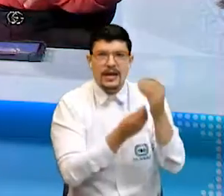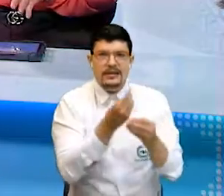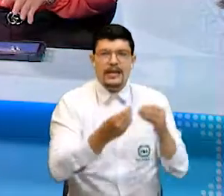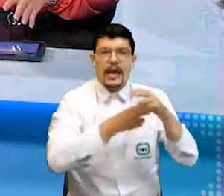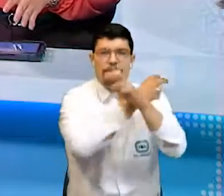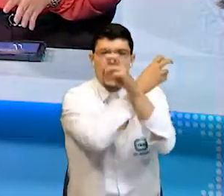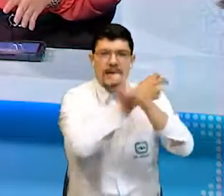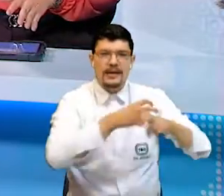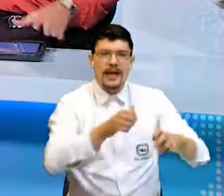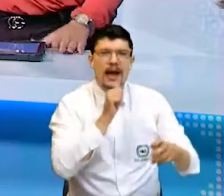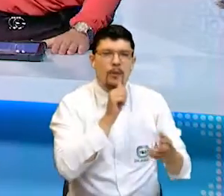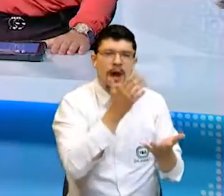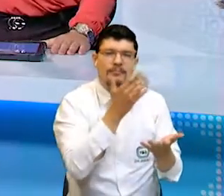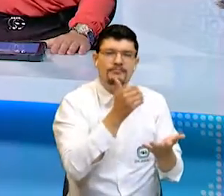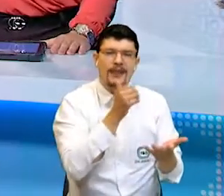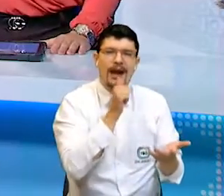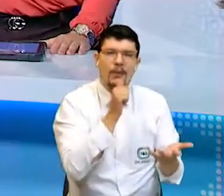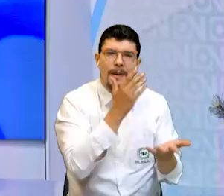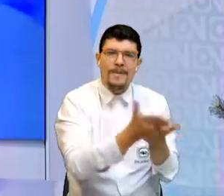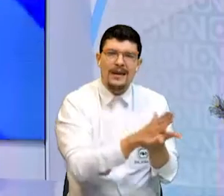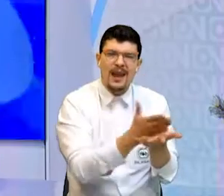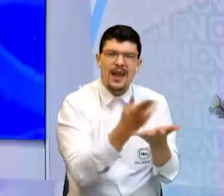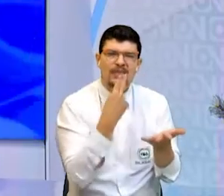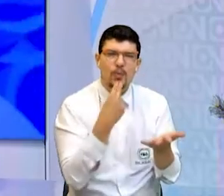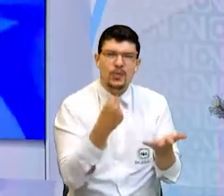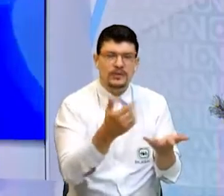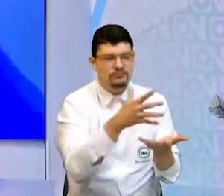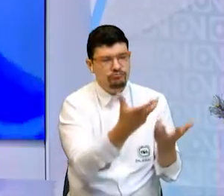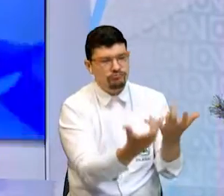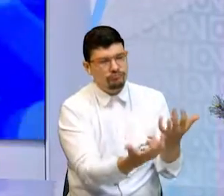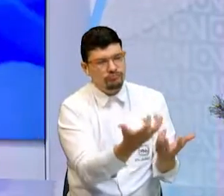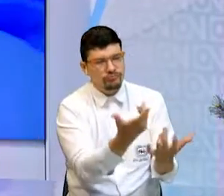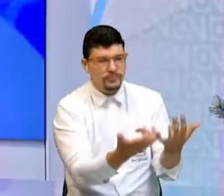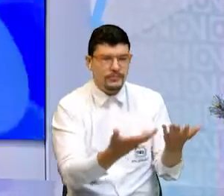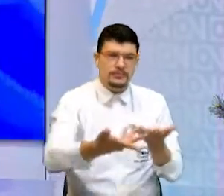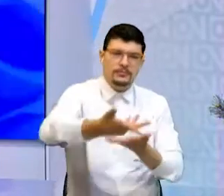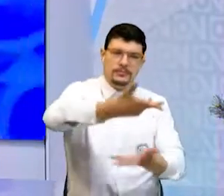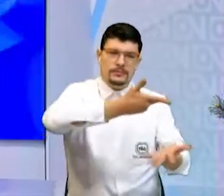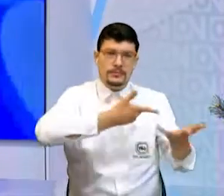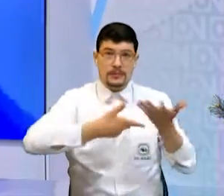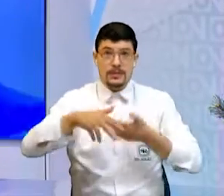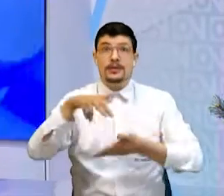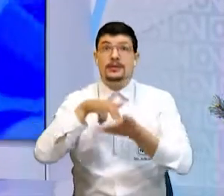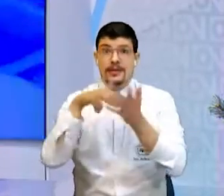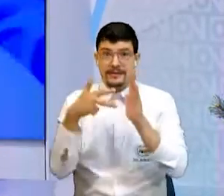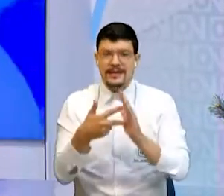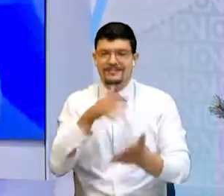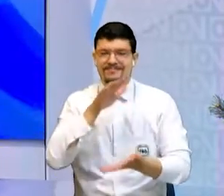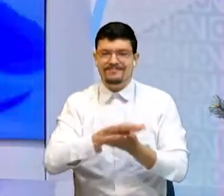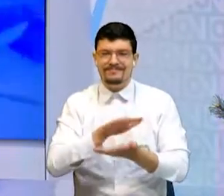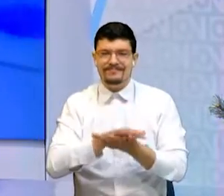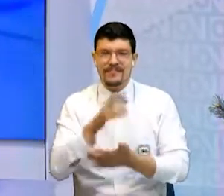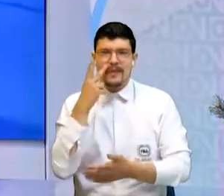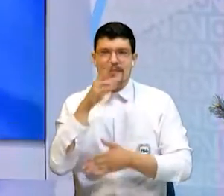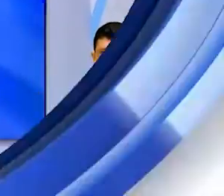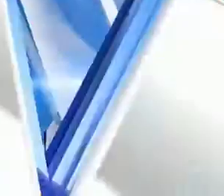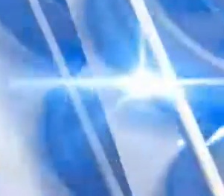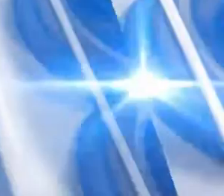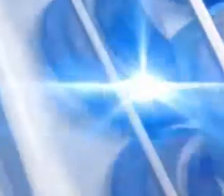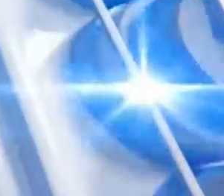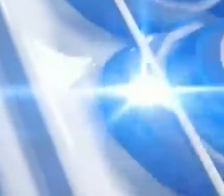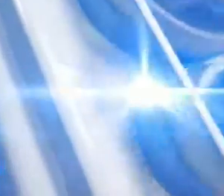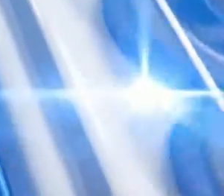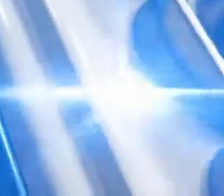parque. Pues los estudiantes han anunciado que para la tranquilidad de la comunidad va a ser pacífico. A esta hora, Doris Omar Aniño nos entrega más